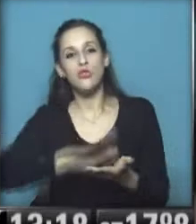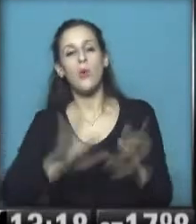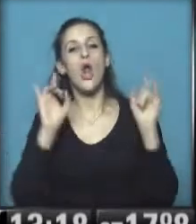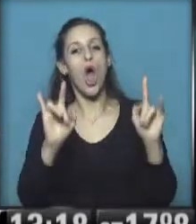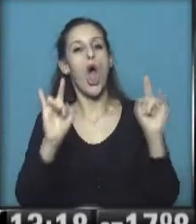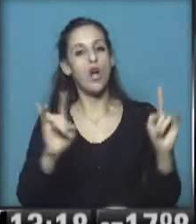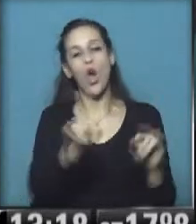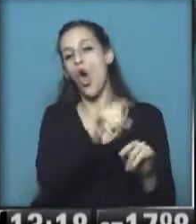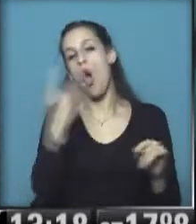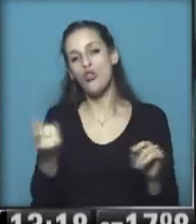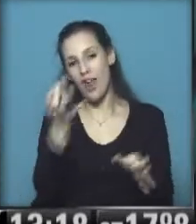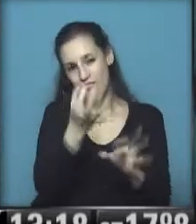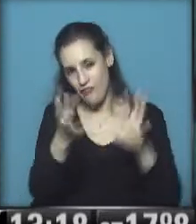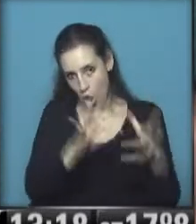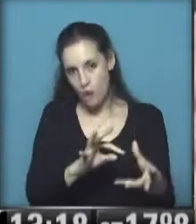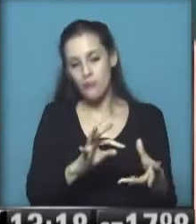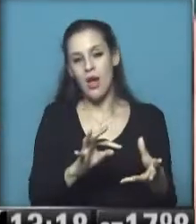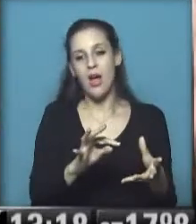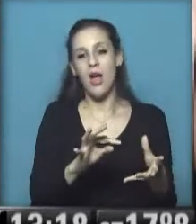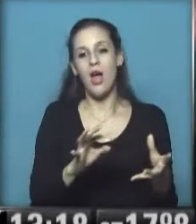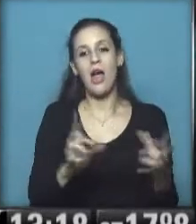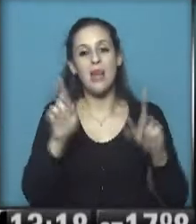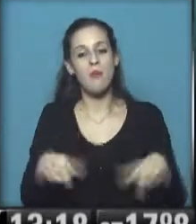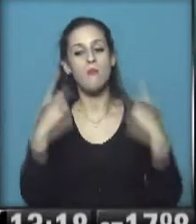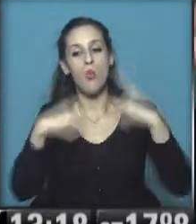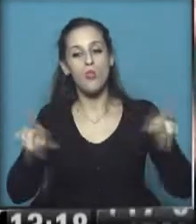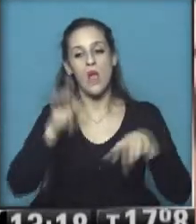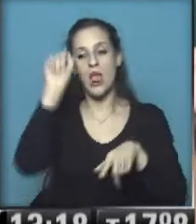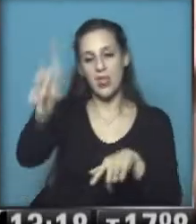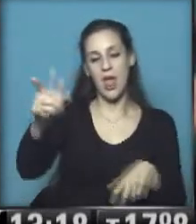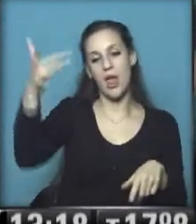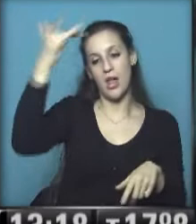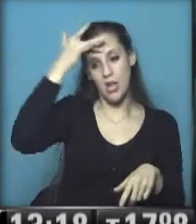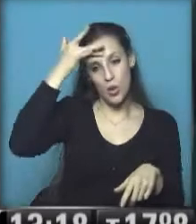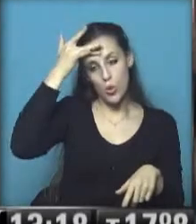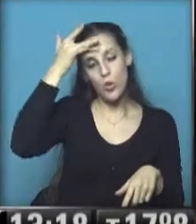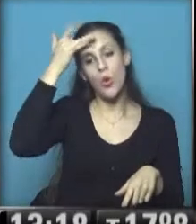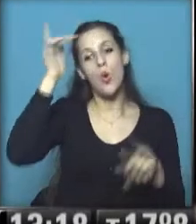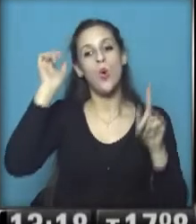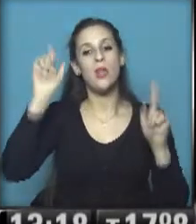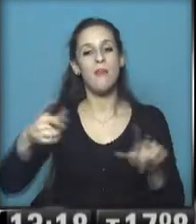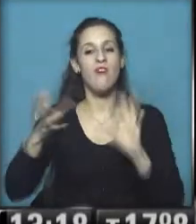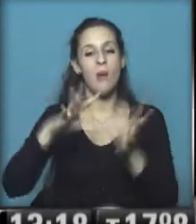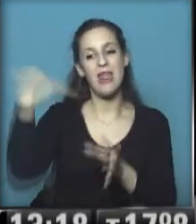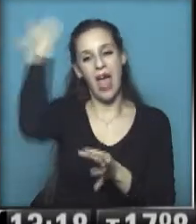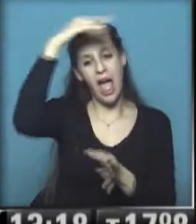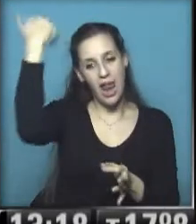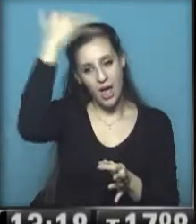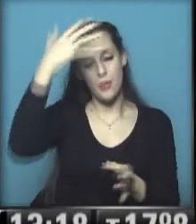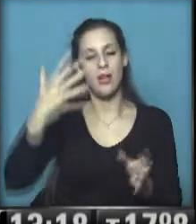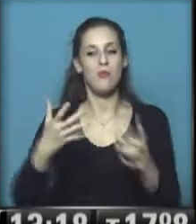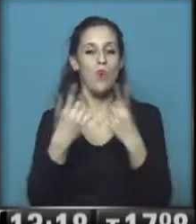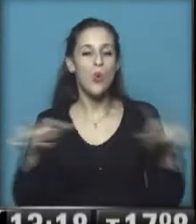acústico, folk, mezclado con música hindú e influencias también medio árabes y ese tipo de cosas, esa cosa